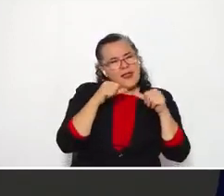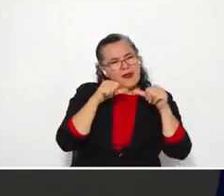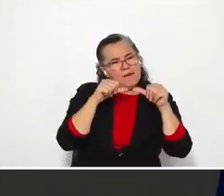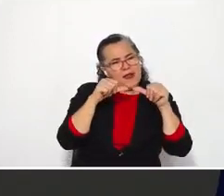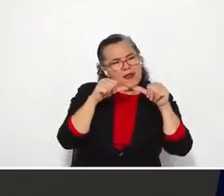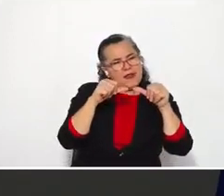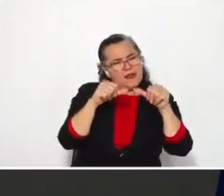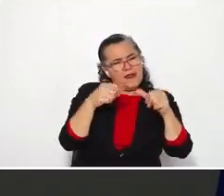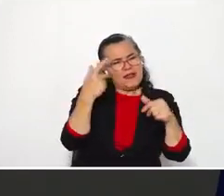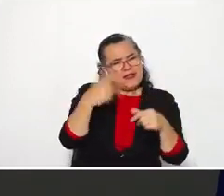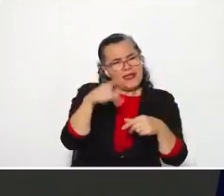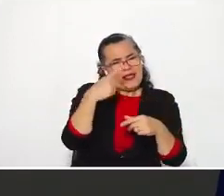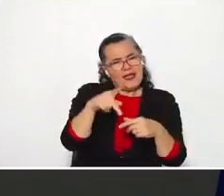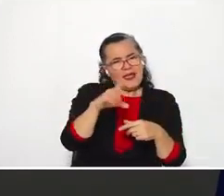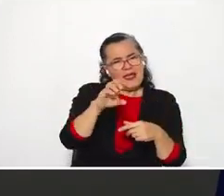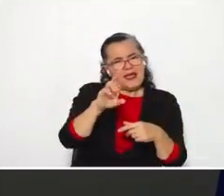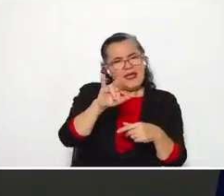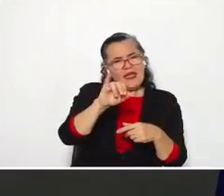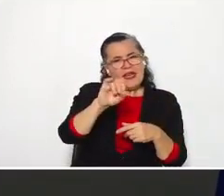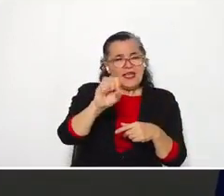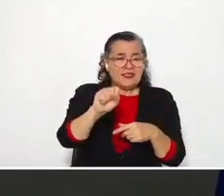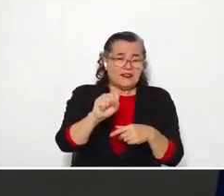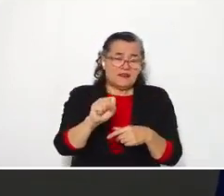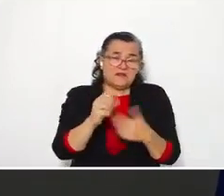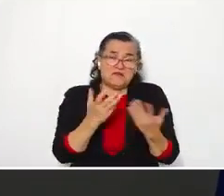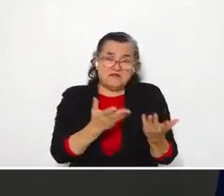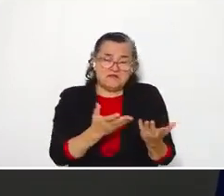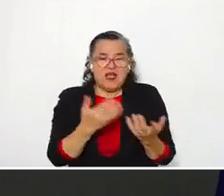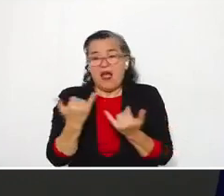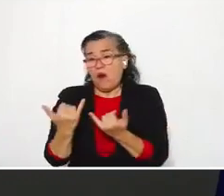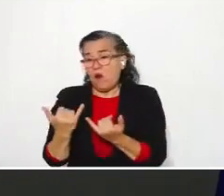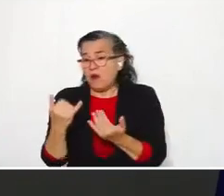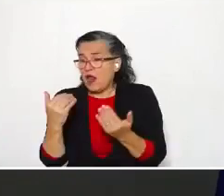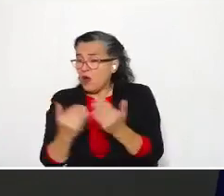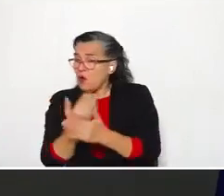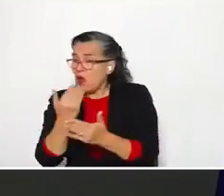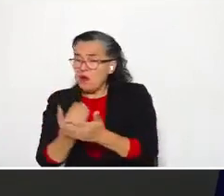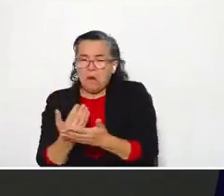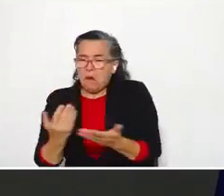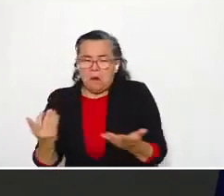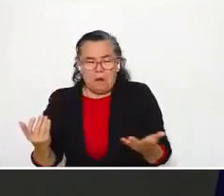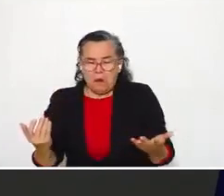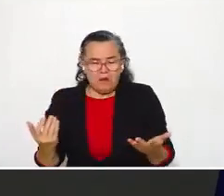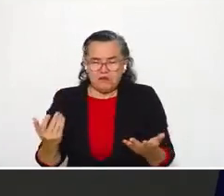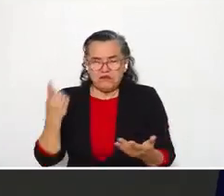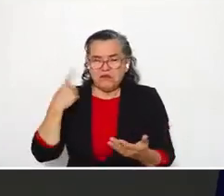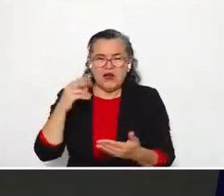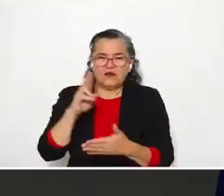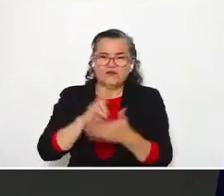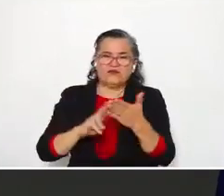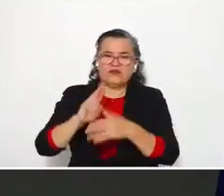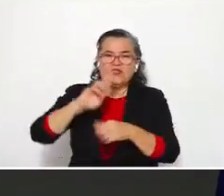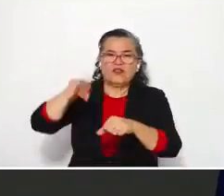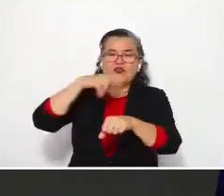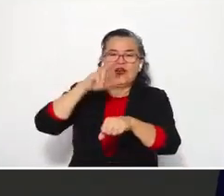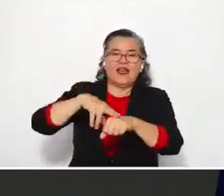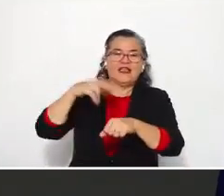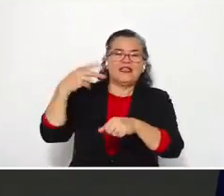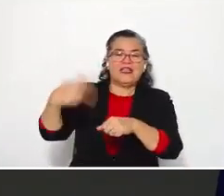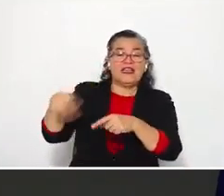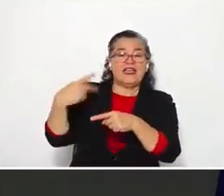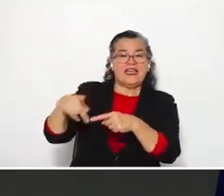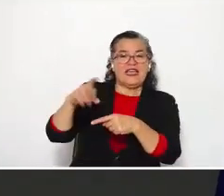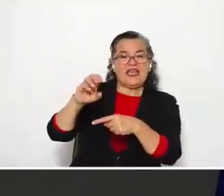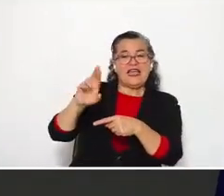crisis. De modo que estar en una crisis ahora no es novedad. La naturaleza de la crisis